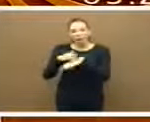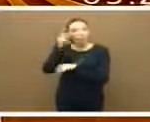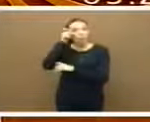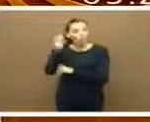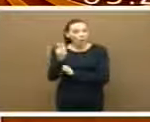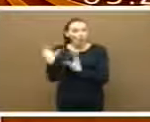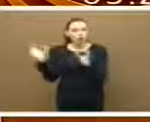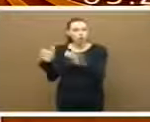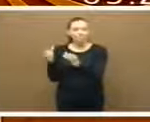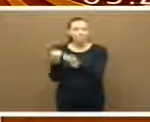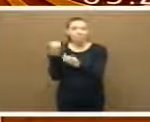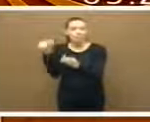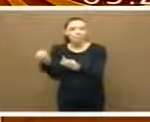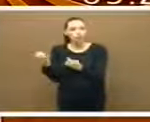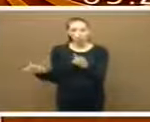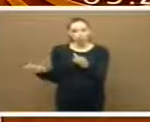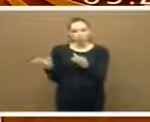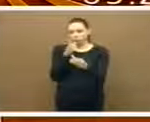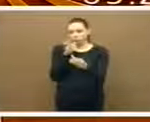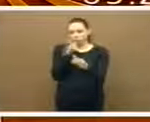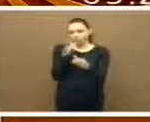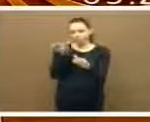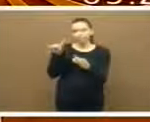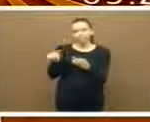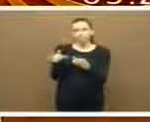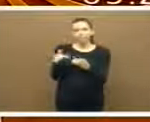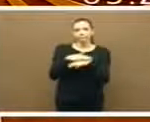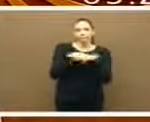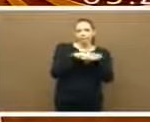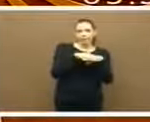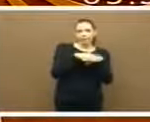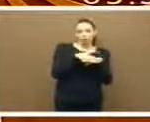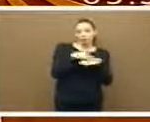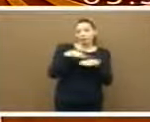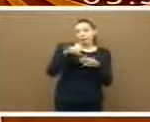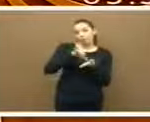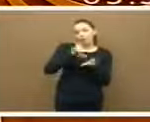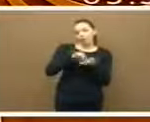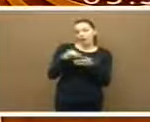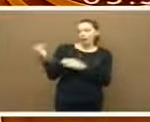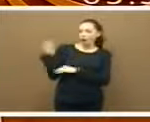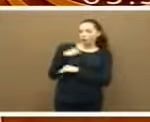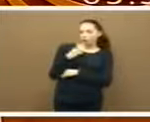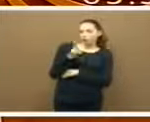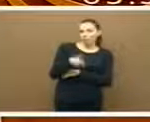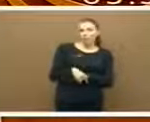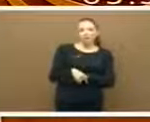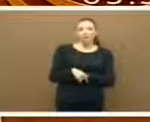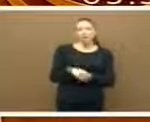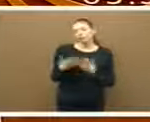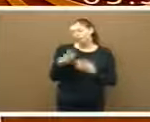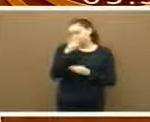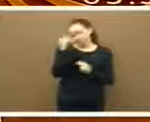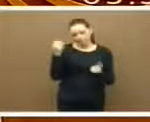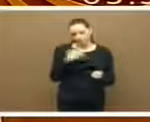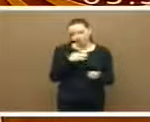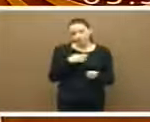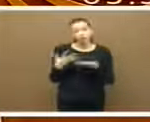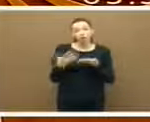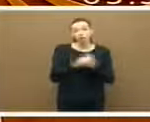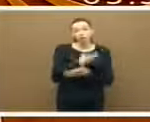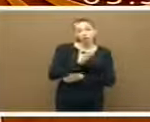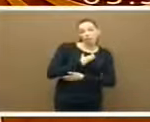previo hay que decir que está muy condicionado por parte de la Administración central. Por lo tanto, No podemos obviar que todos los